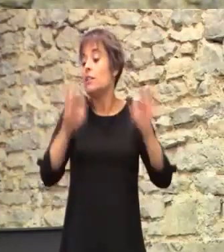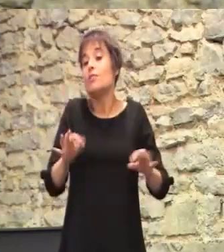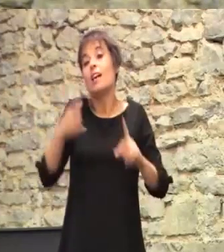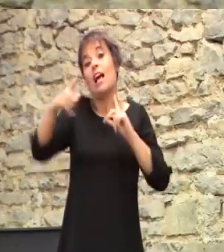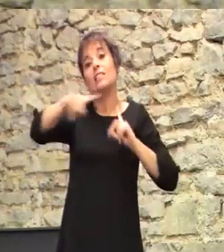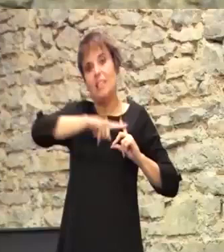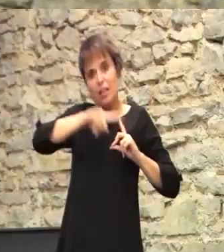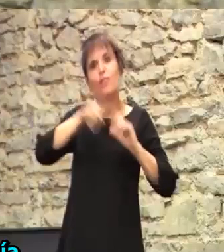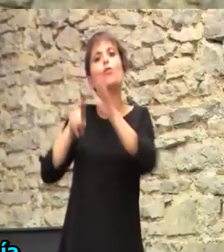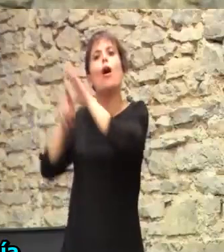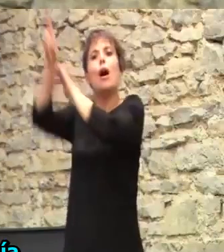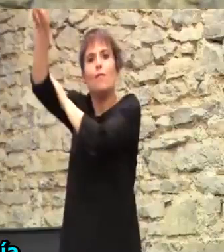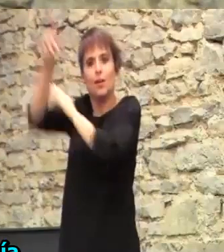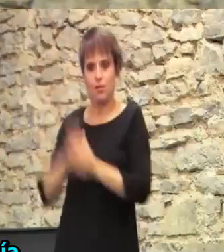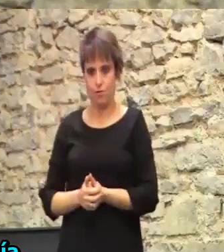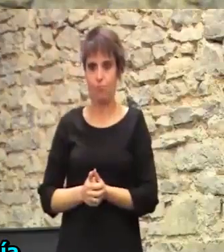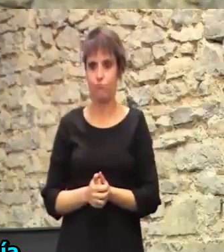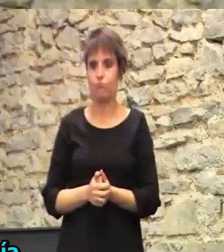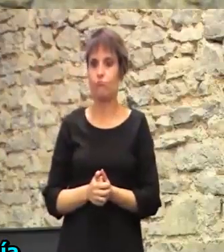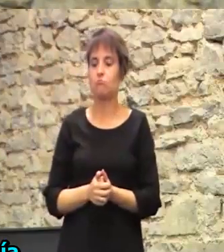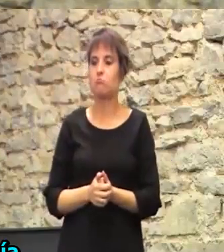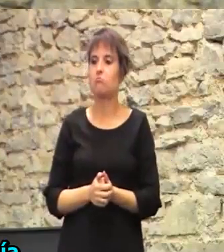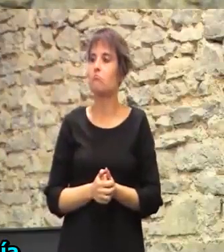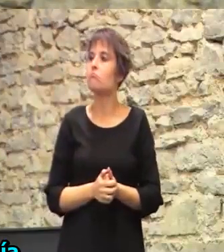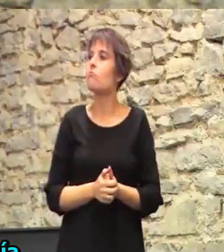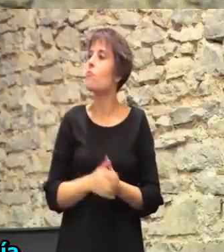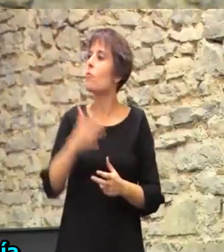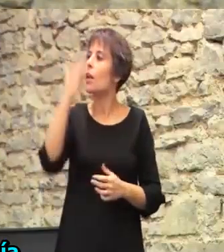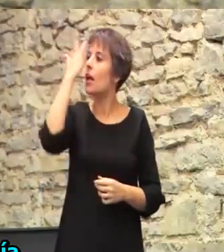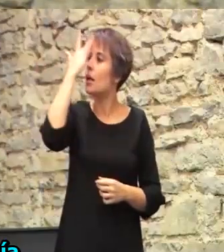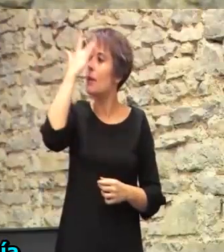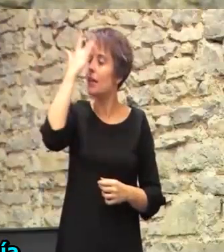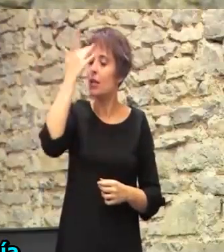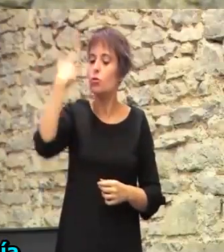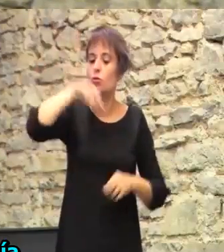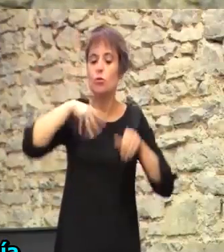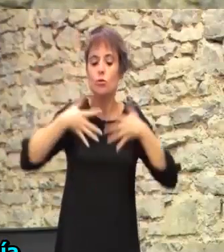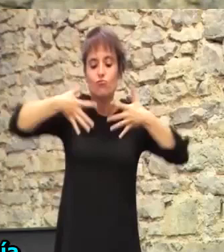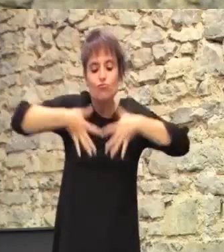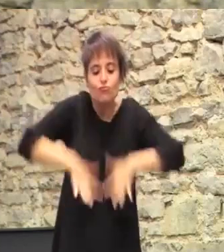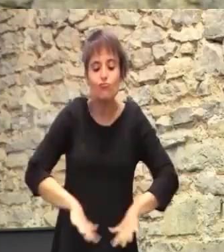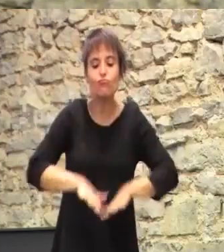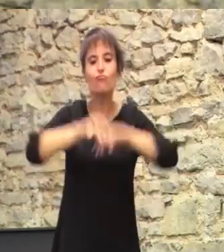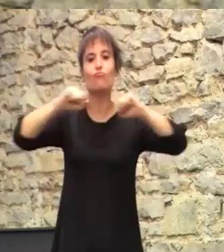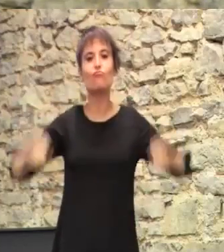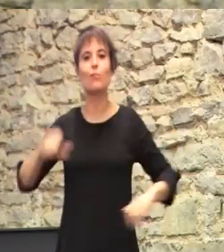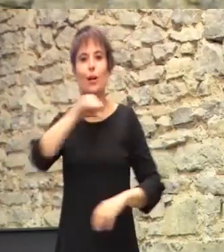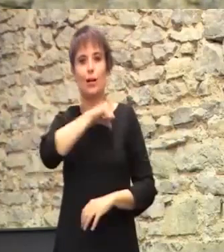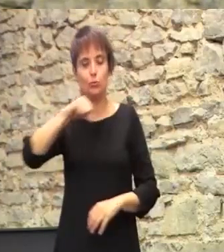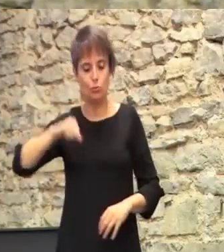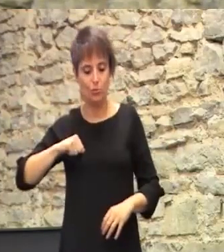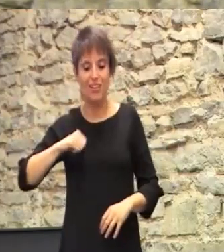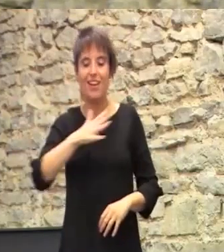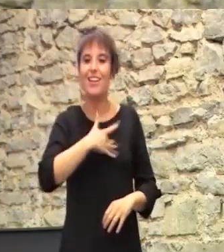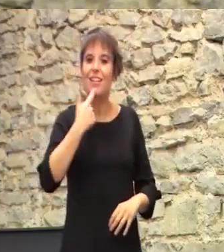de avanzar vayamos pensando en que necesitamos legitimar la autonomía en todas nadar